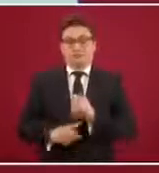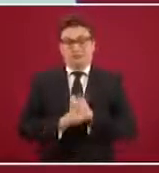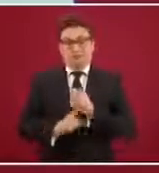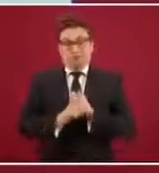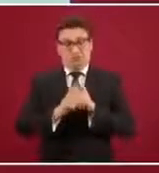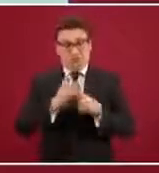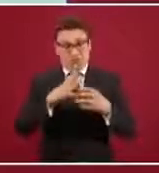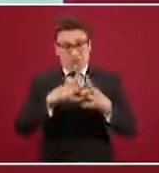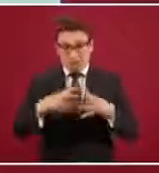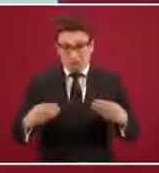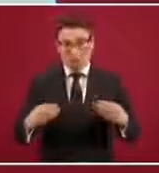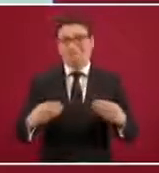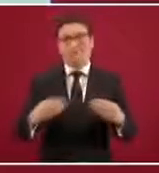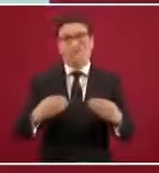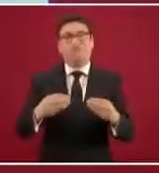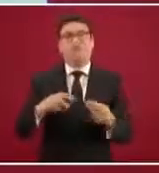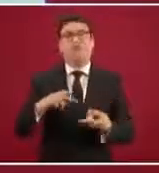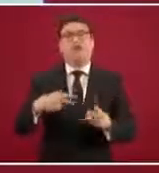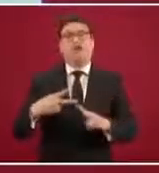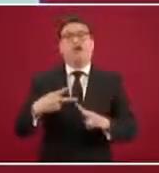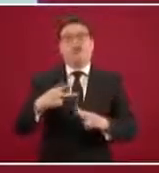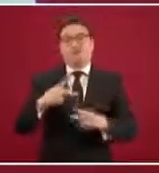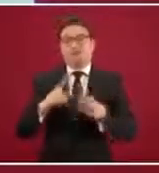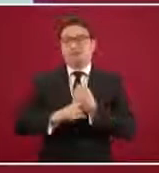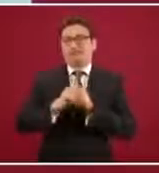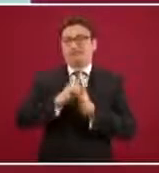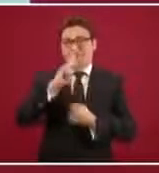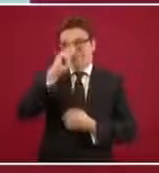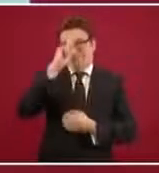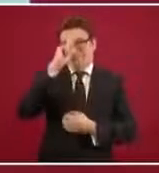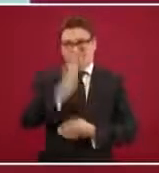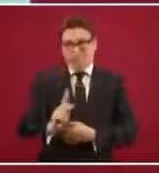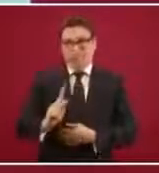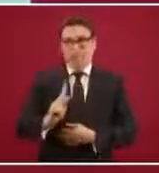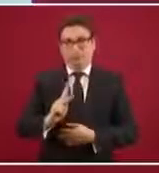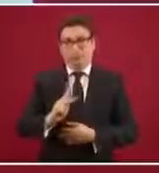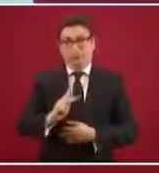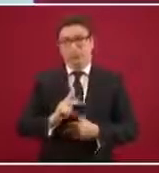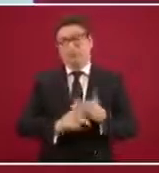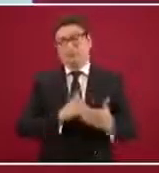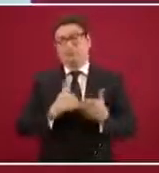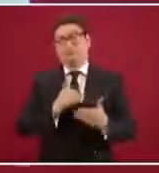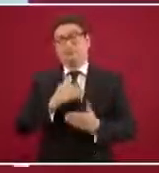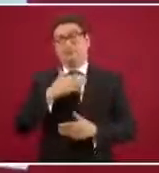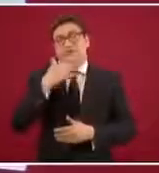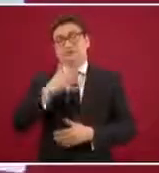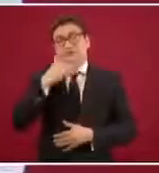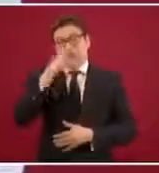contrario, lo agravan y solo profundizan la corrupción.